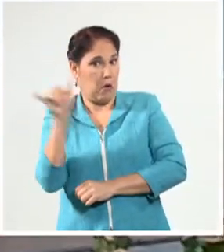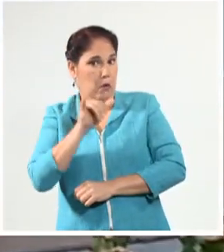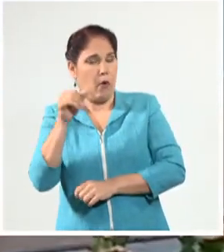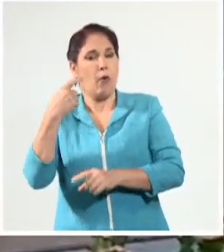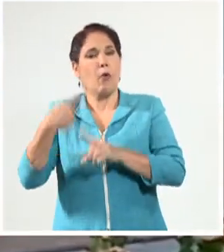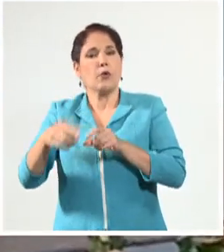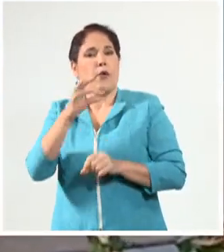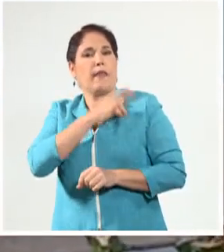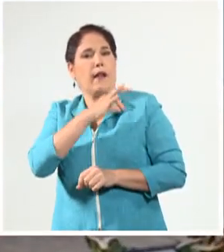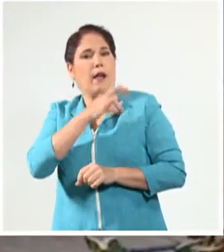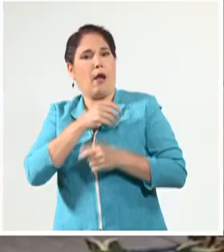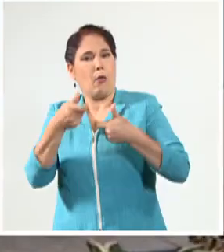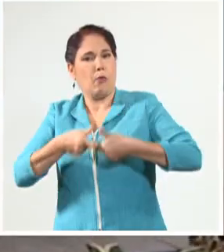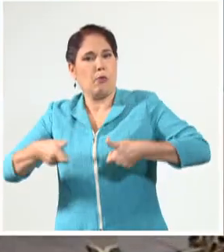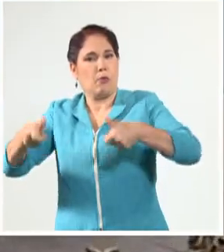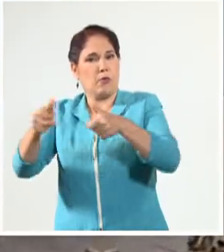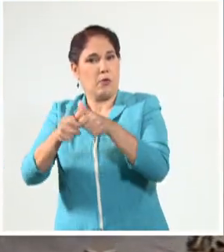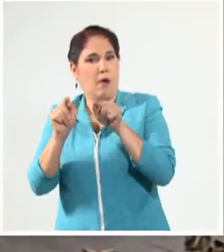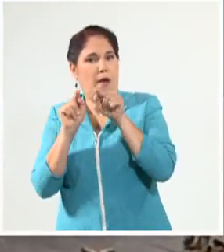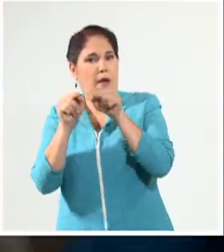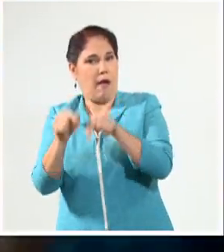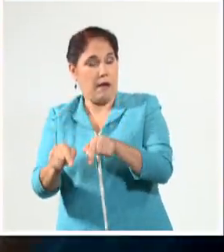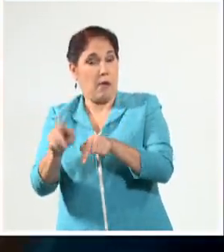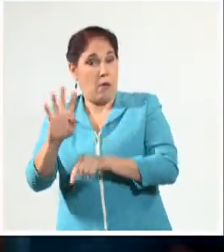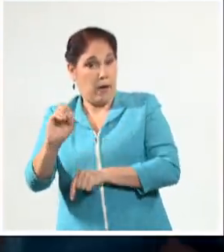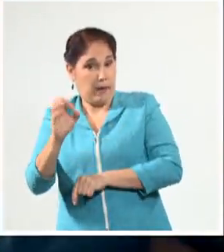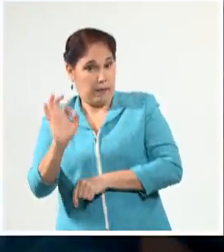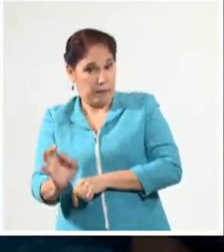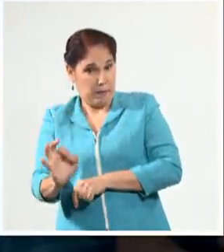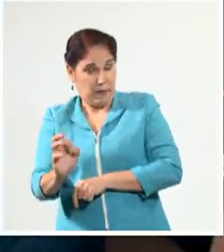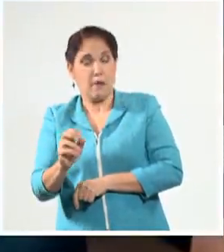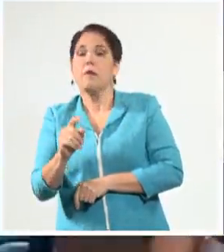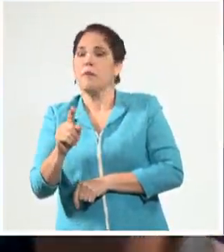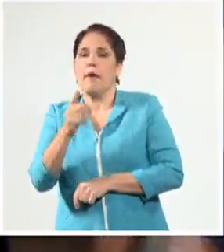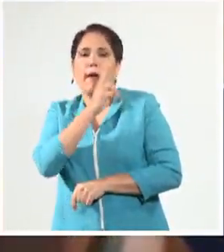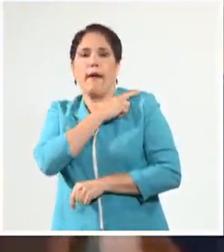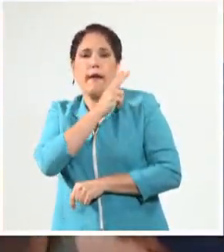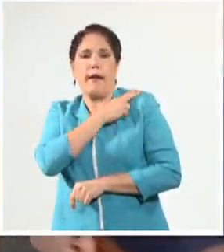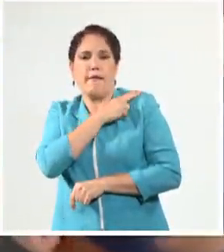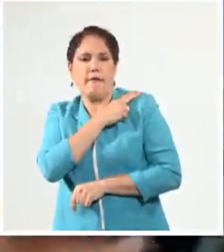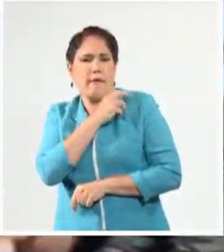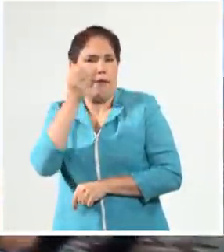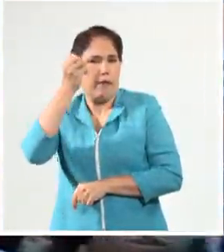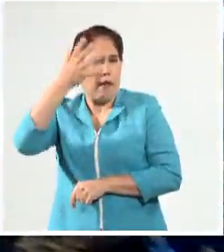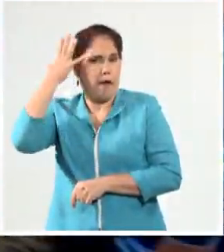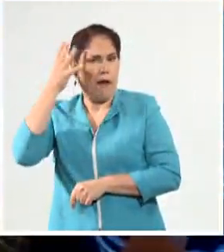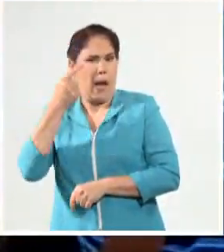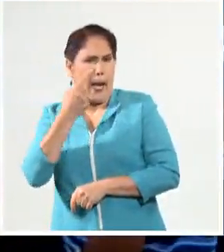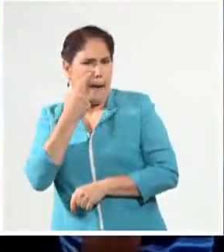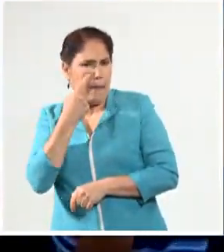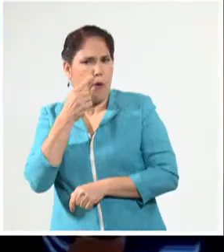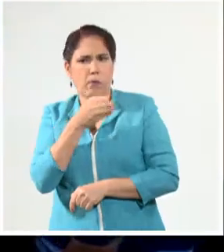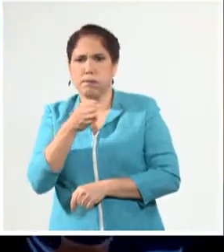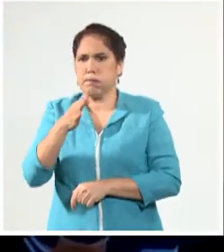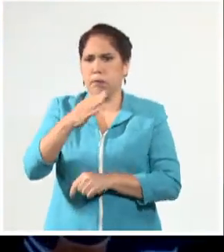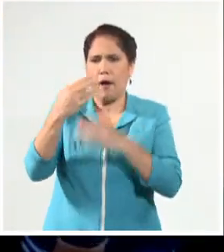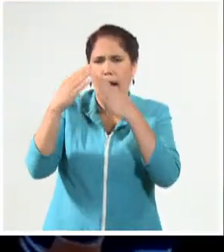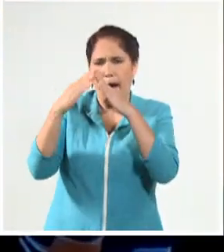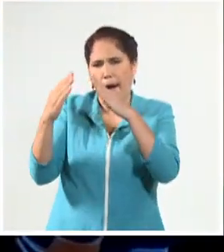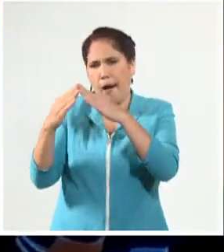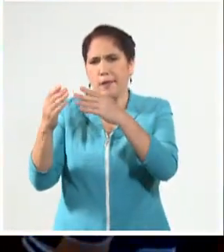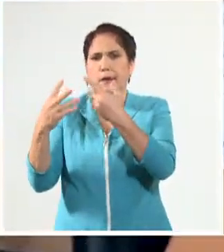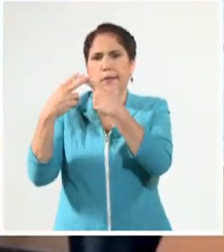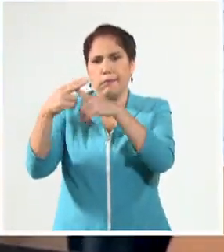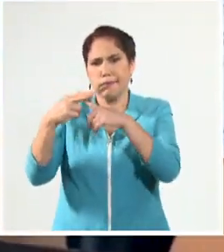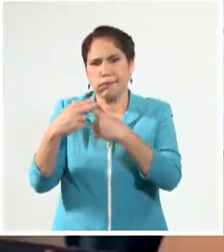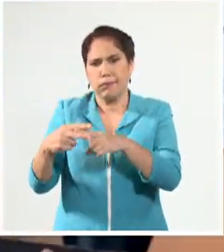el delegado de la circunscripción 40 lázaro gonzález moreno recorrió varias de las obras construidas o remozadas entre